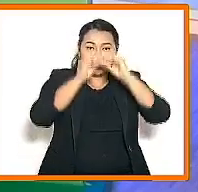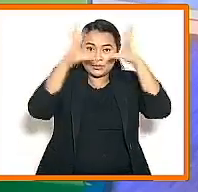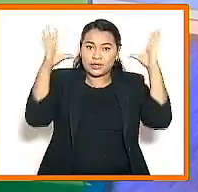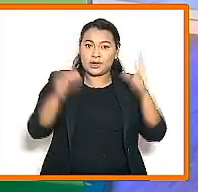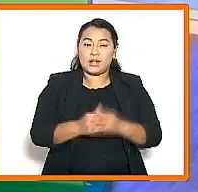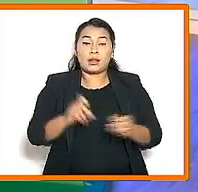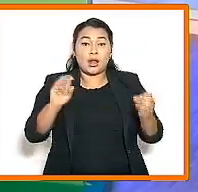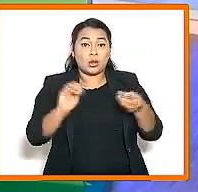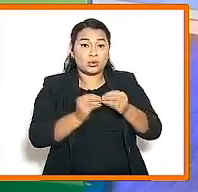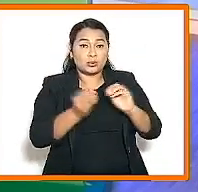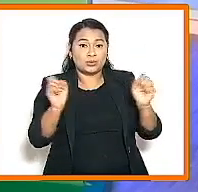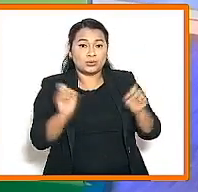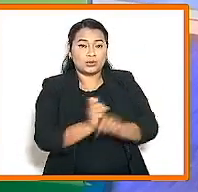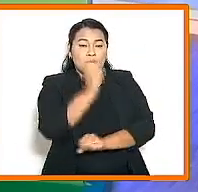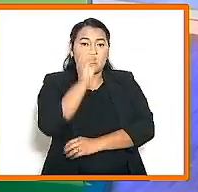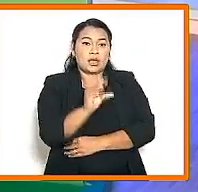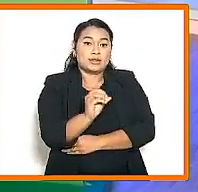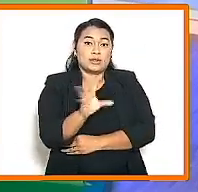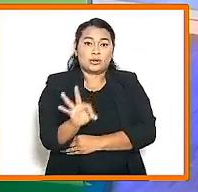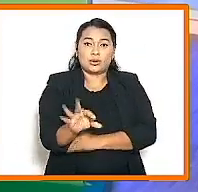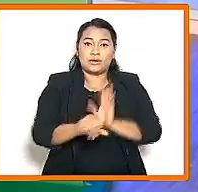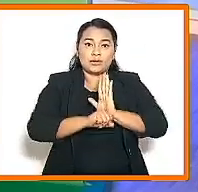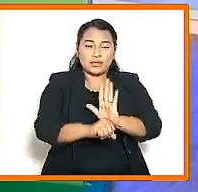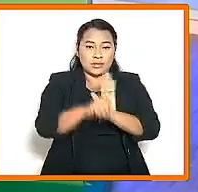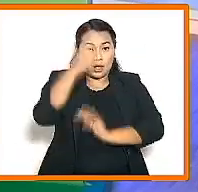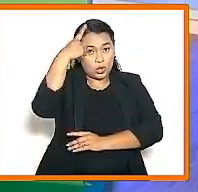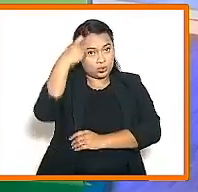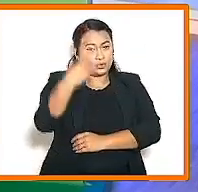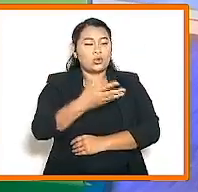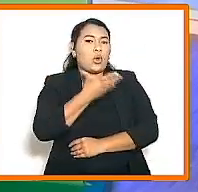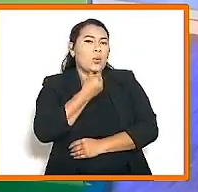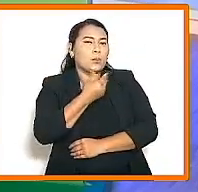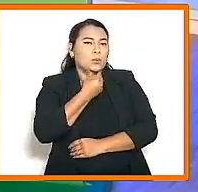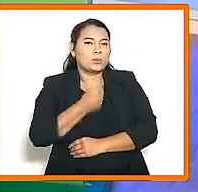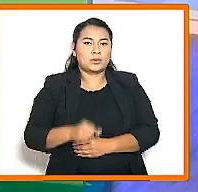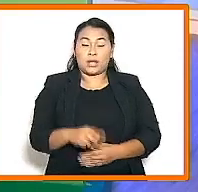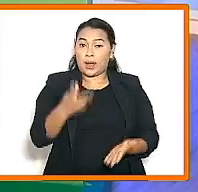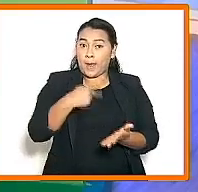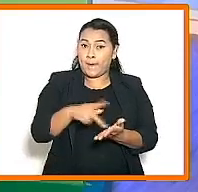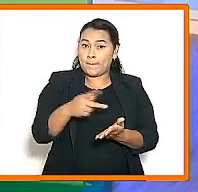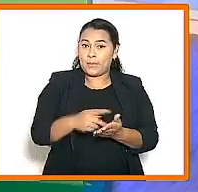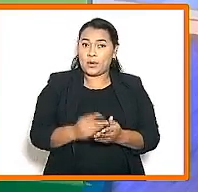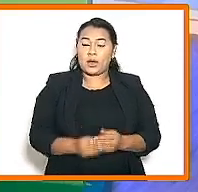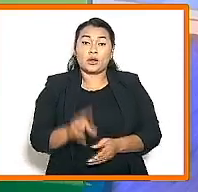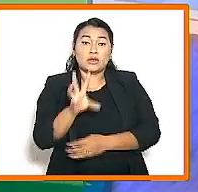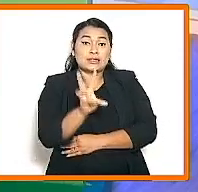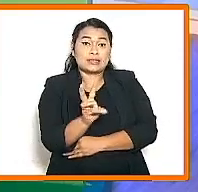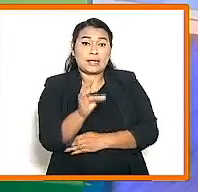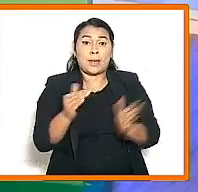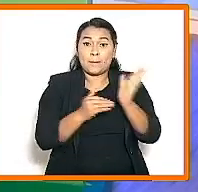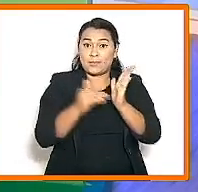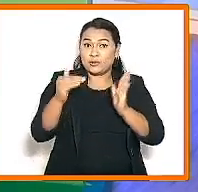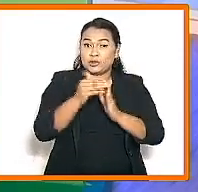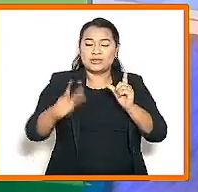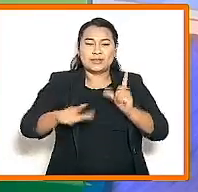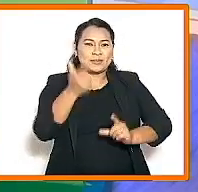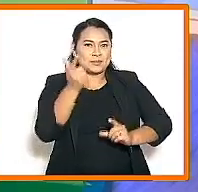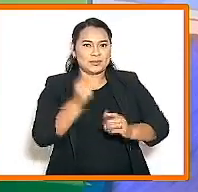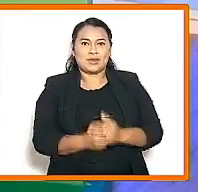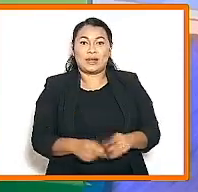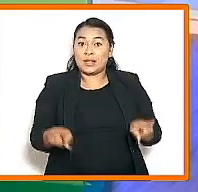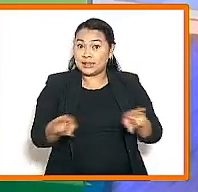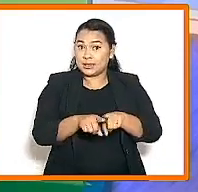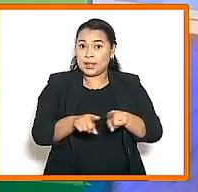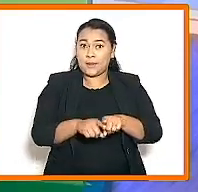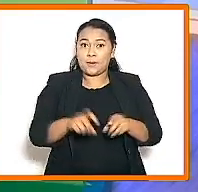resultó favorecido el 09 con su símbolo de sueños hombre, con el cual pagamos 6 millones de lempiras. Y adicional a esto tuvimos